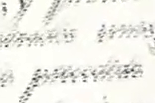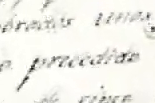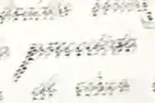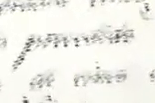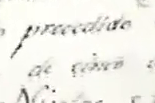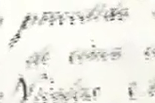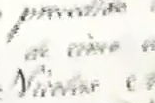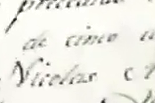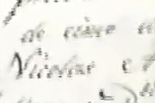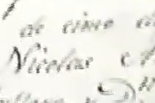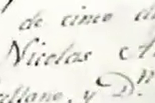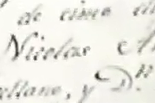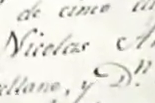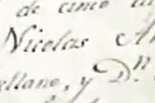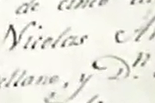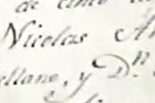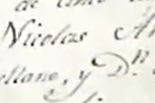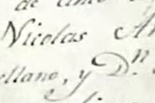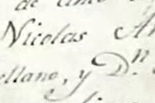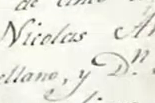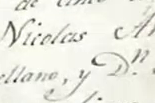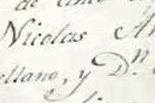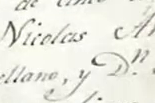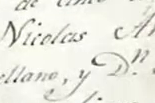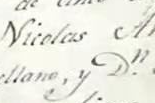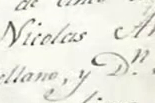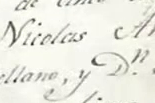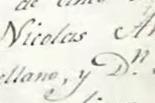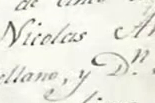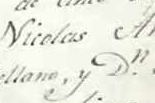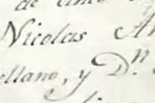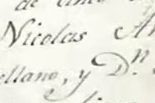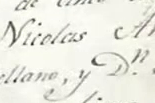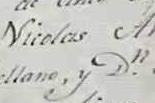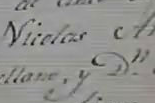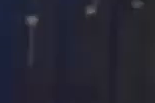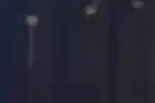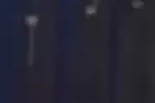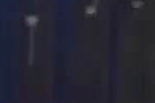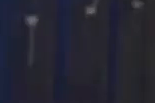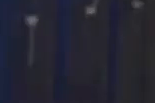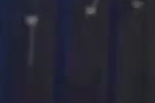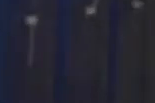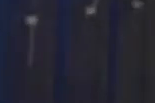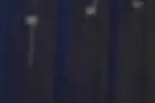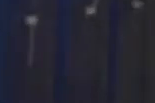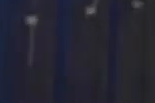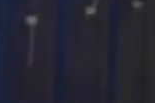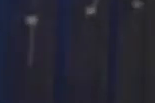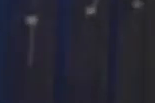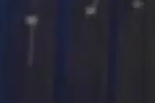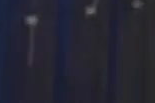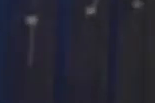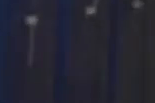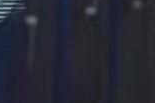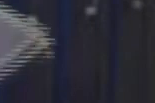fue reconocida por la UNESCO en el Registro Nacional Memorias del Mundo.